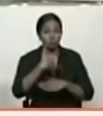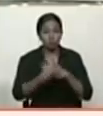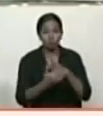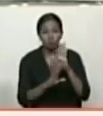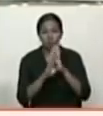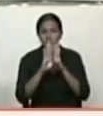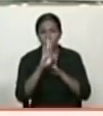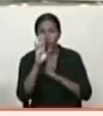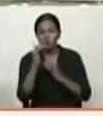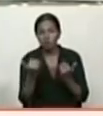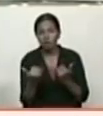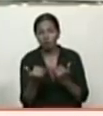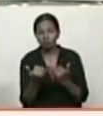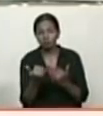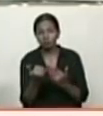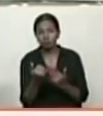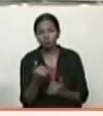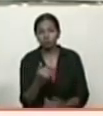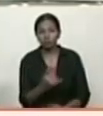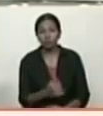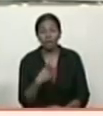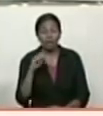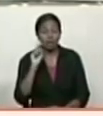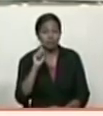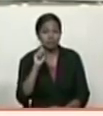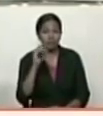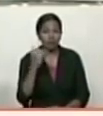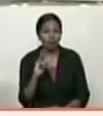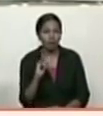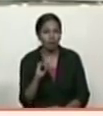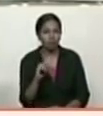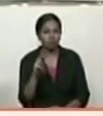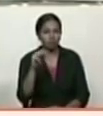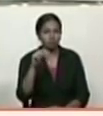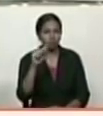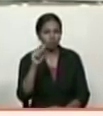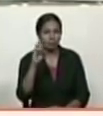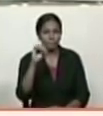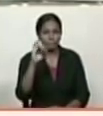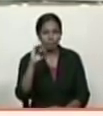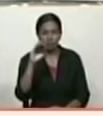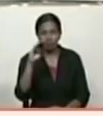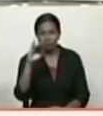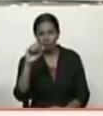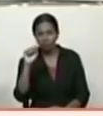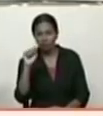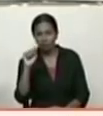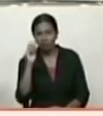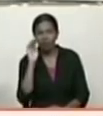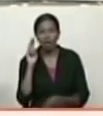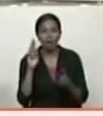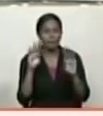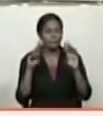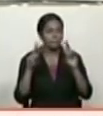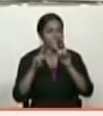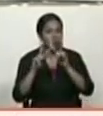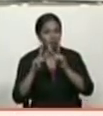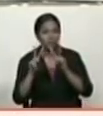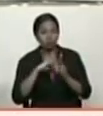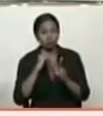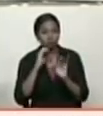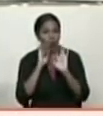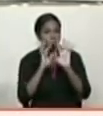en expansión a partir de una gran necesidad que hay en Namibia es la vivienda. Y les narramos la experiencia de la gran misión